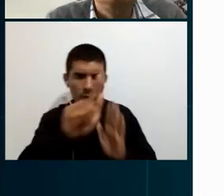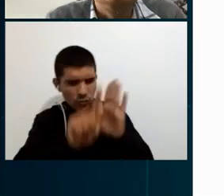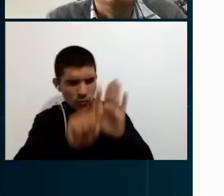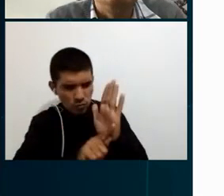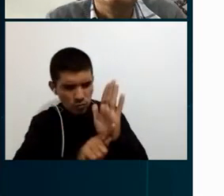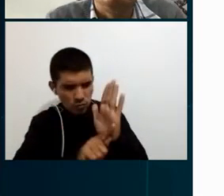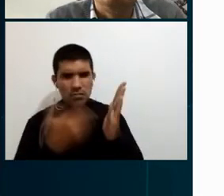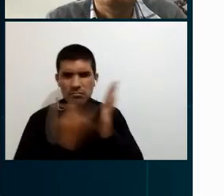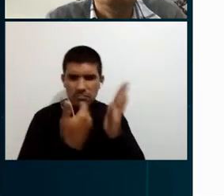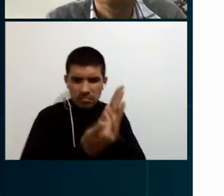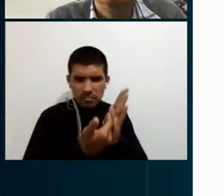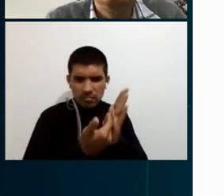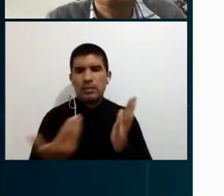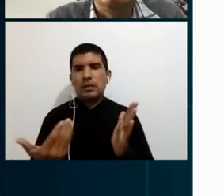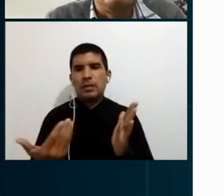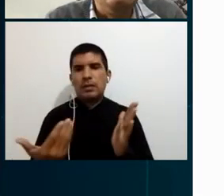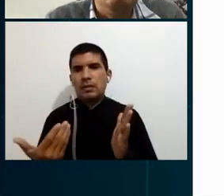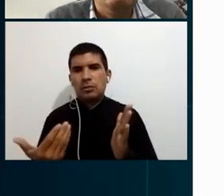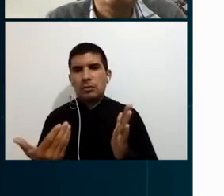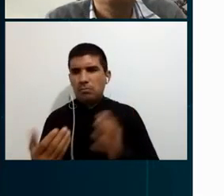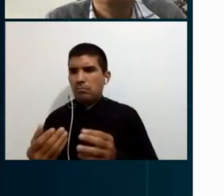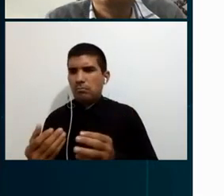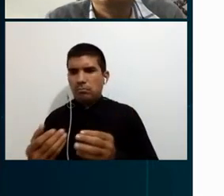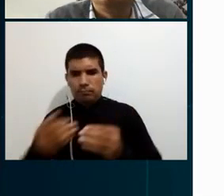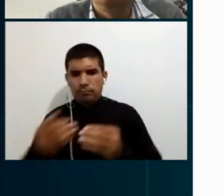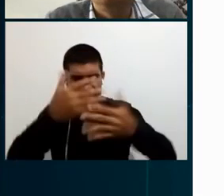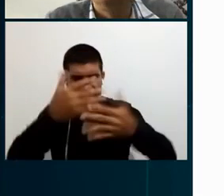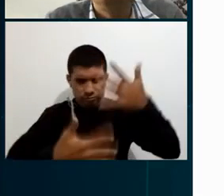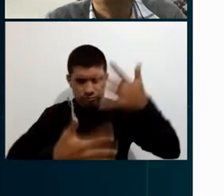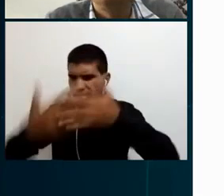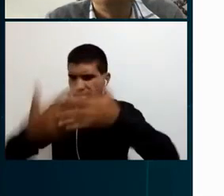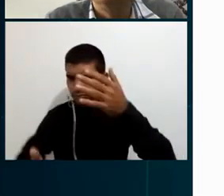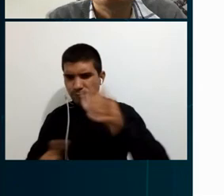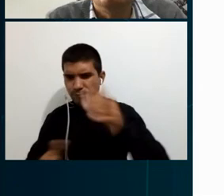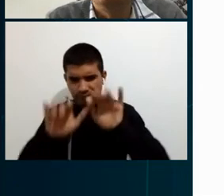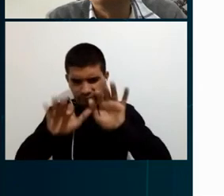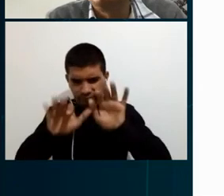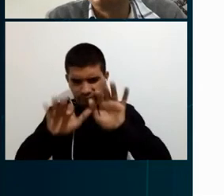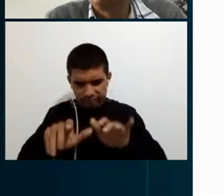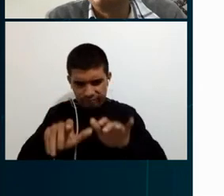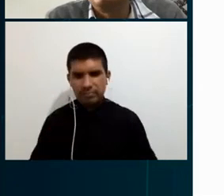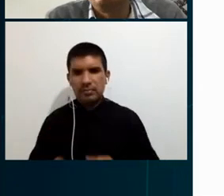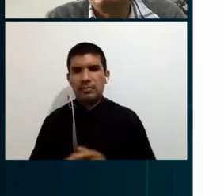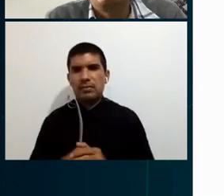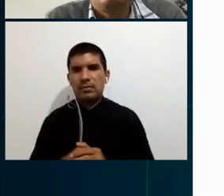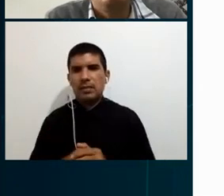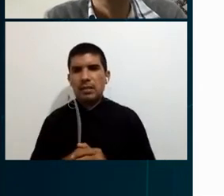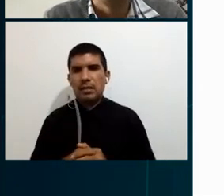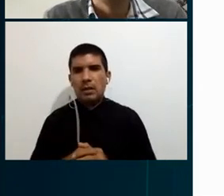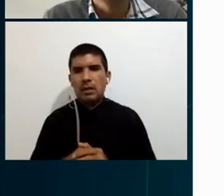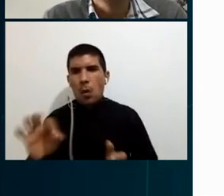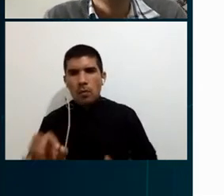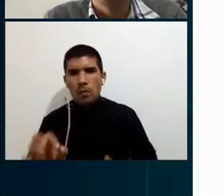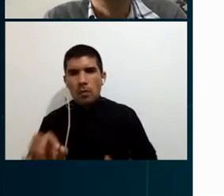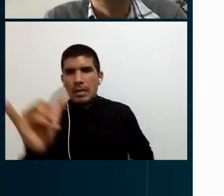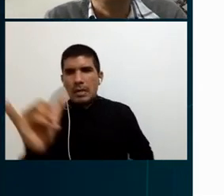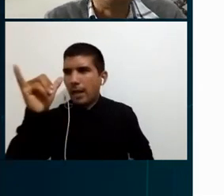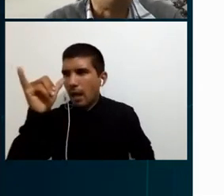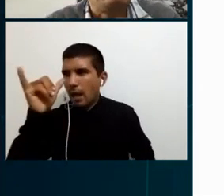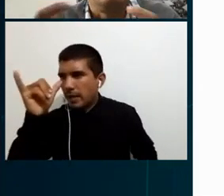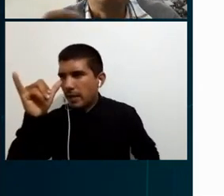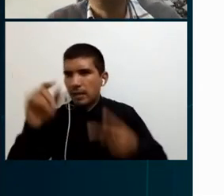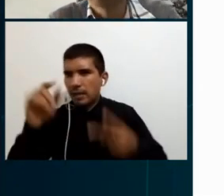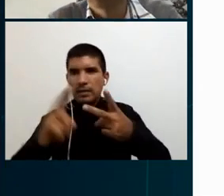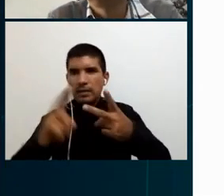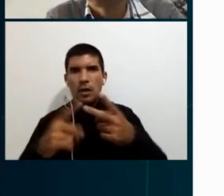cámaras, micrófonos que calibran los ojos, la postura,